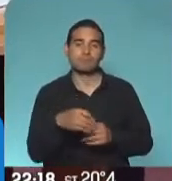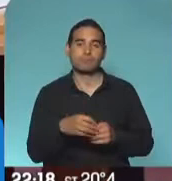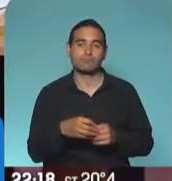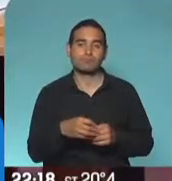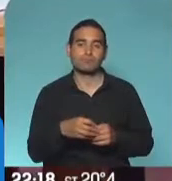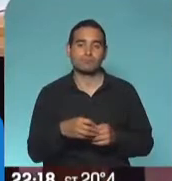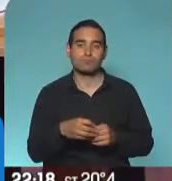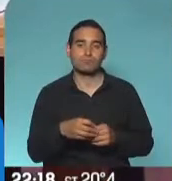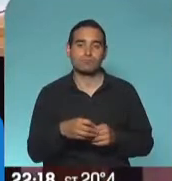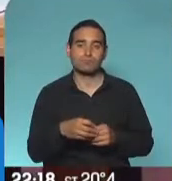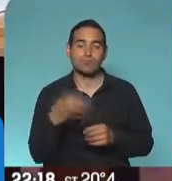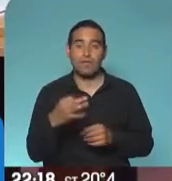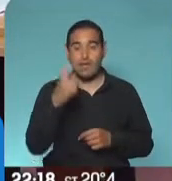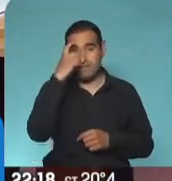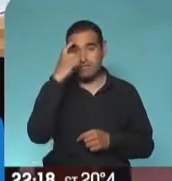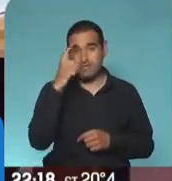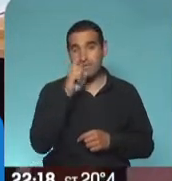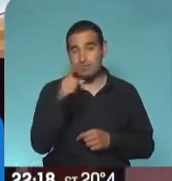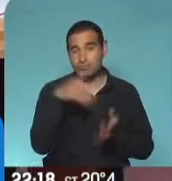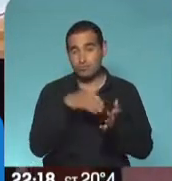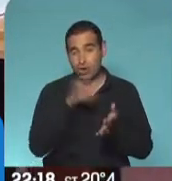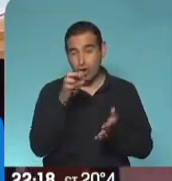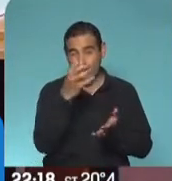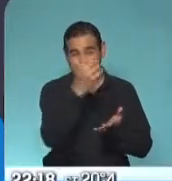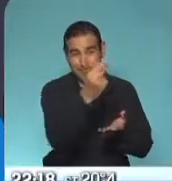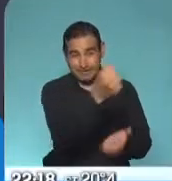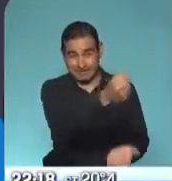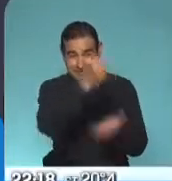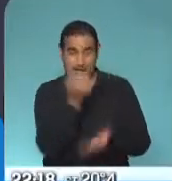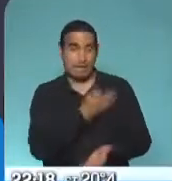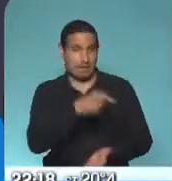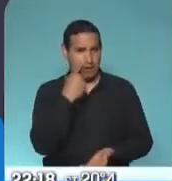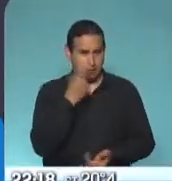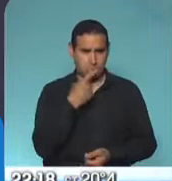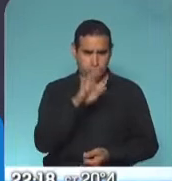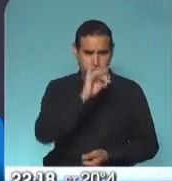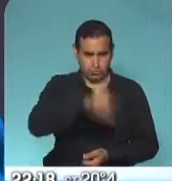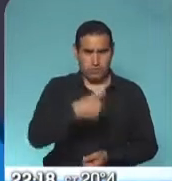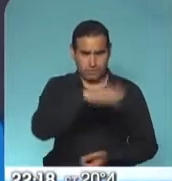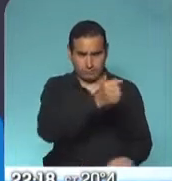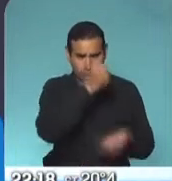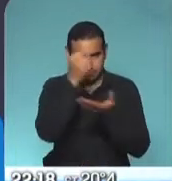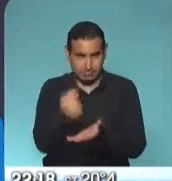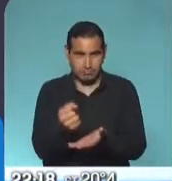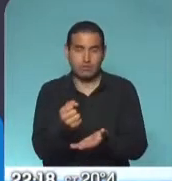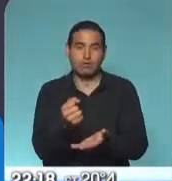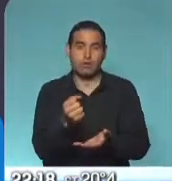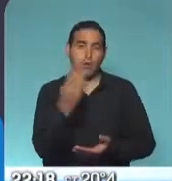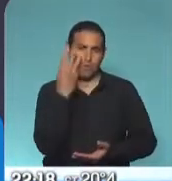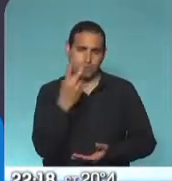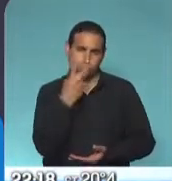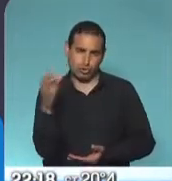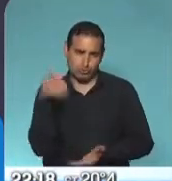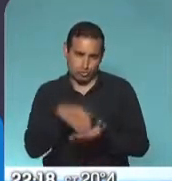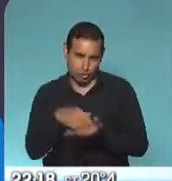los 10.000 millones de dólares que el FMI se comprometió al paquete que ya recibía de 4.200 millones, se